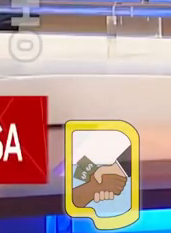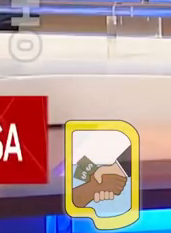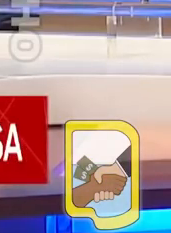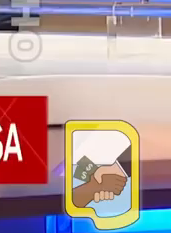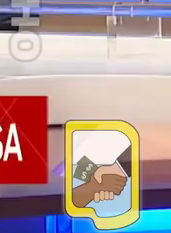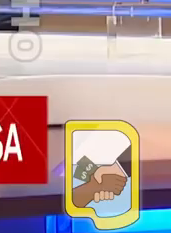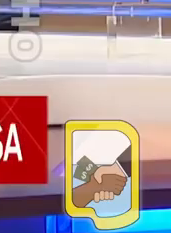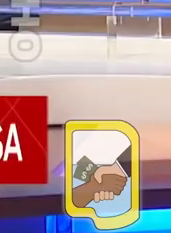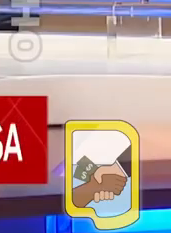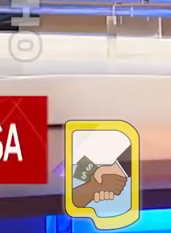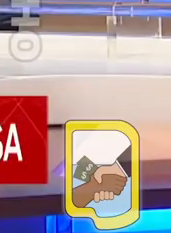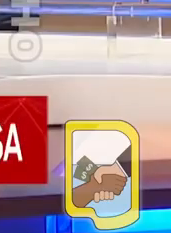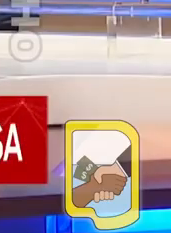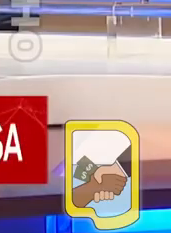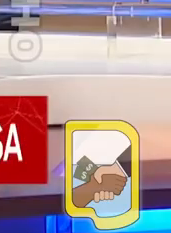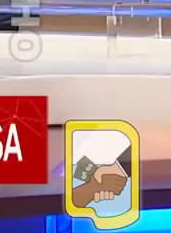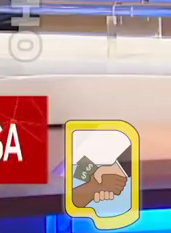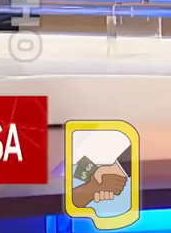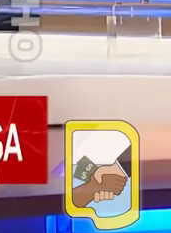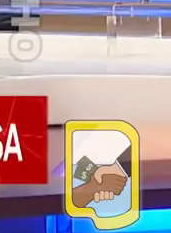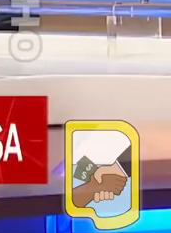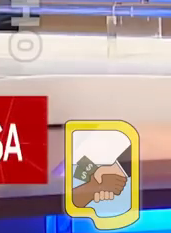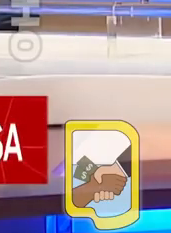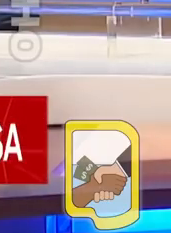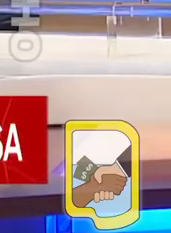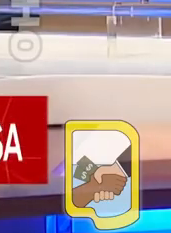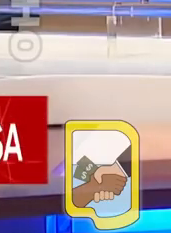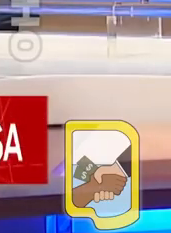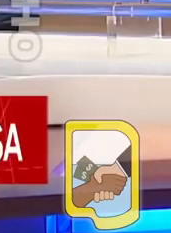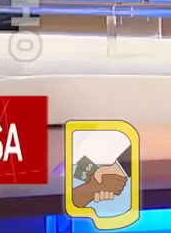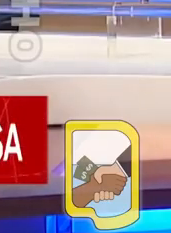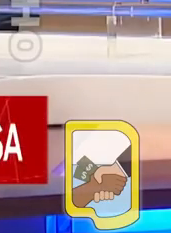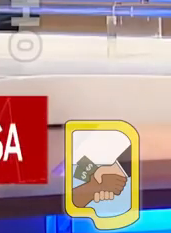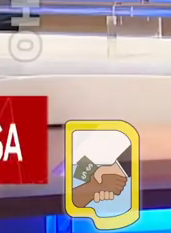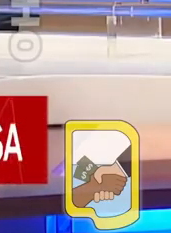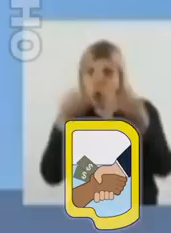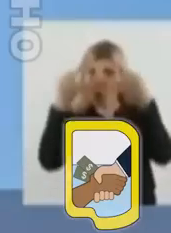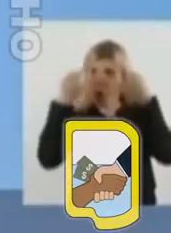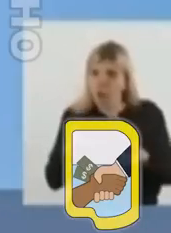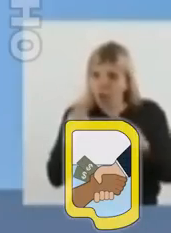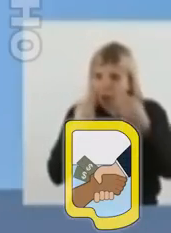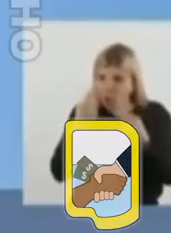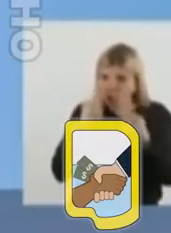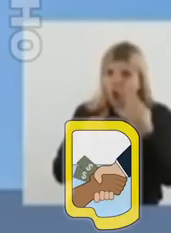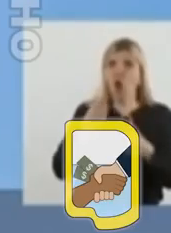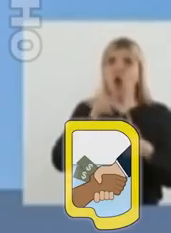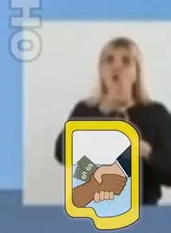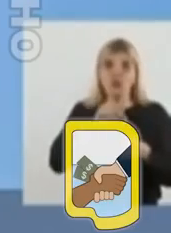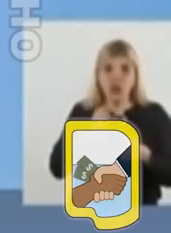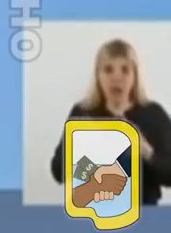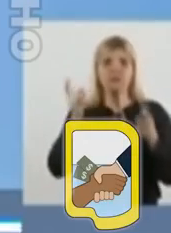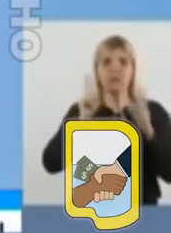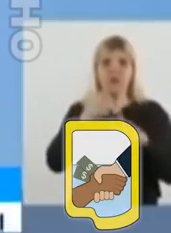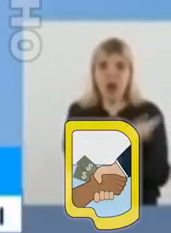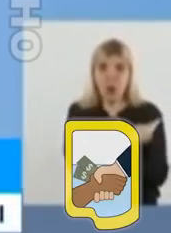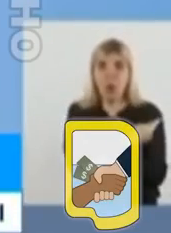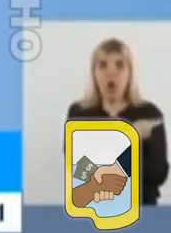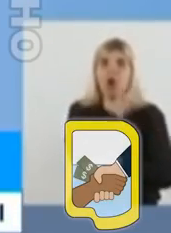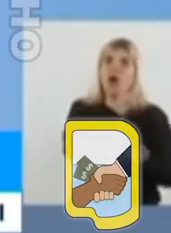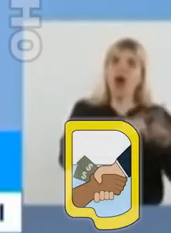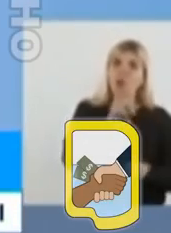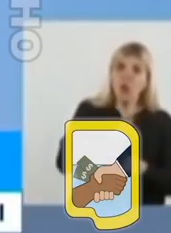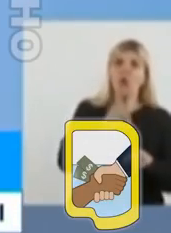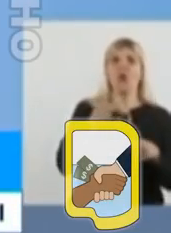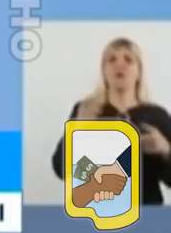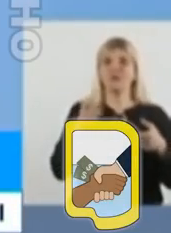12 millones y medio de vacunas lo que compraría la Argentina. Promete el gobierno que va a estar entre diciembre y enero. Algunos siembran muchas dudas sobre la